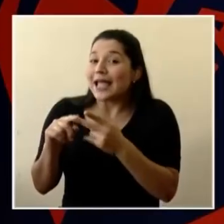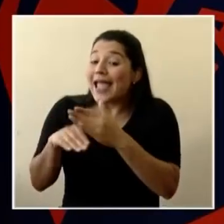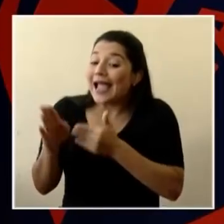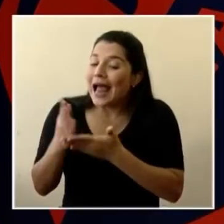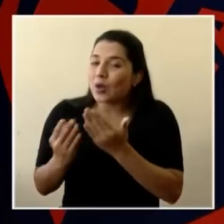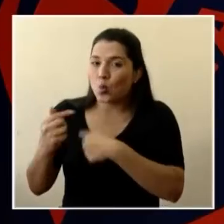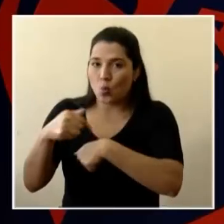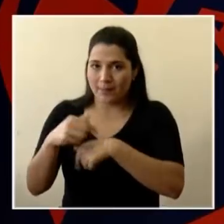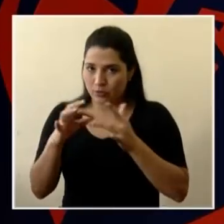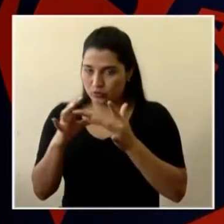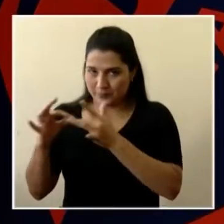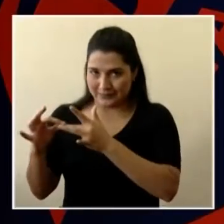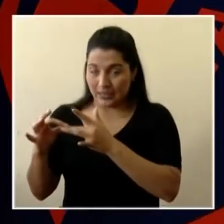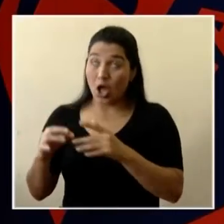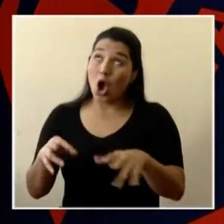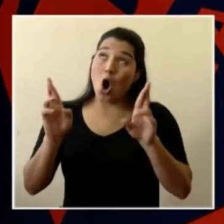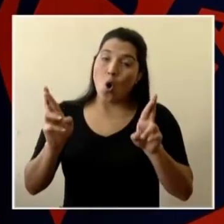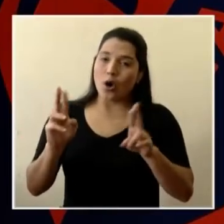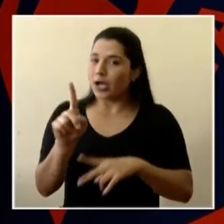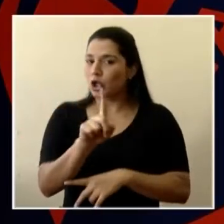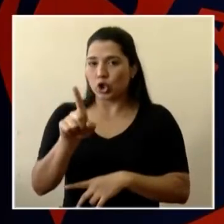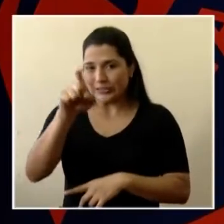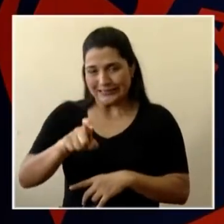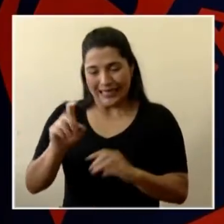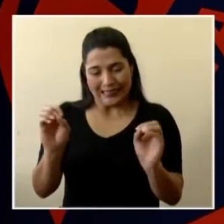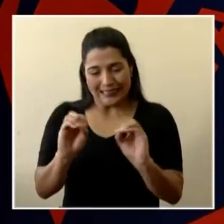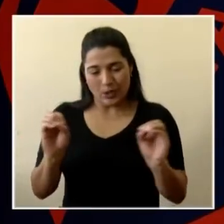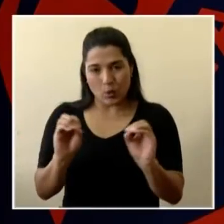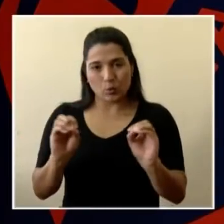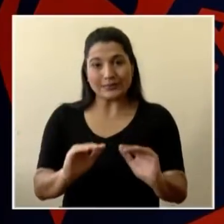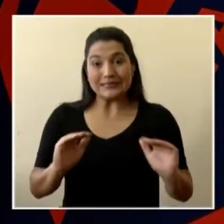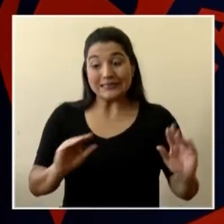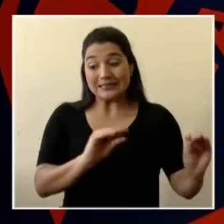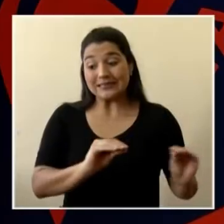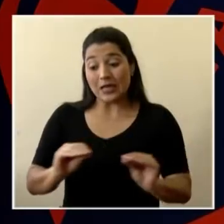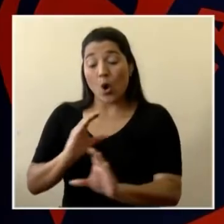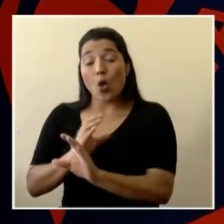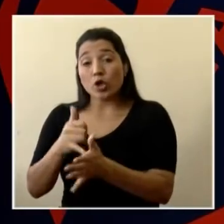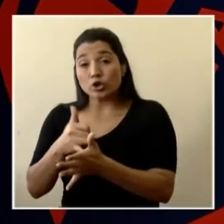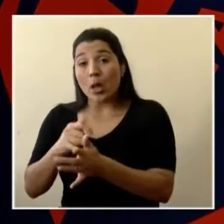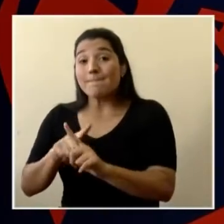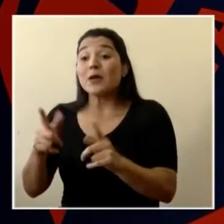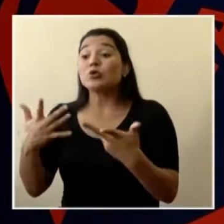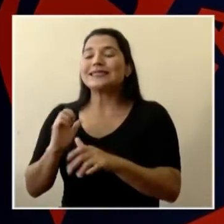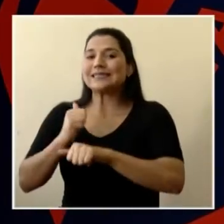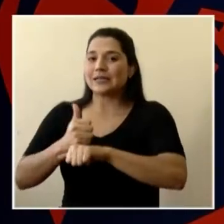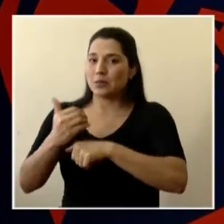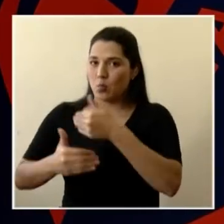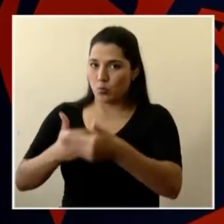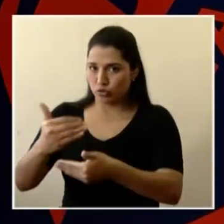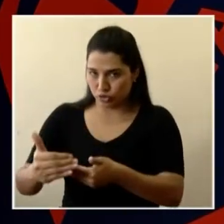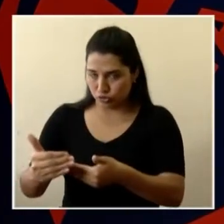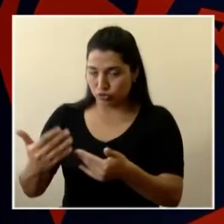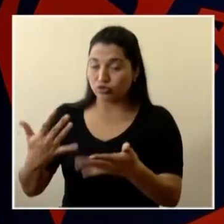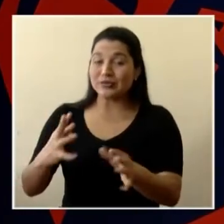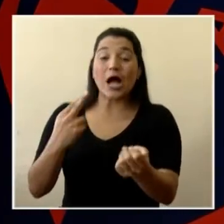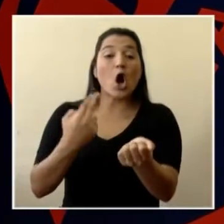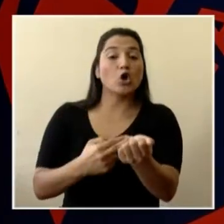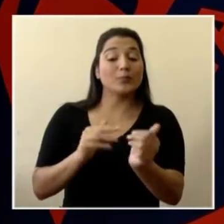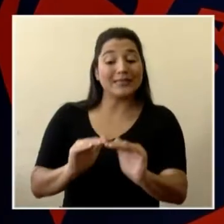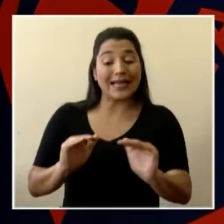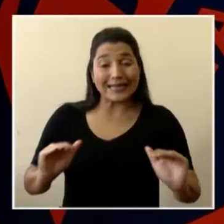que no tengamos que llegar a que haya niños en una unidad de cuidados intensivos, pero ya esto está protocolizado. El Hospital de Niños y los